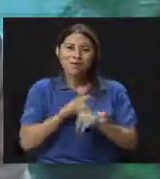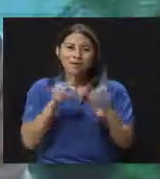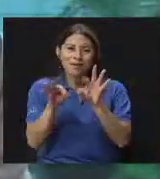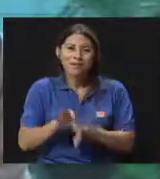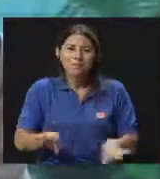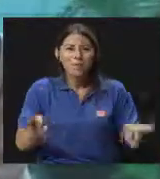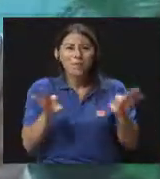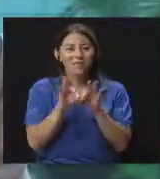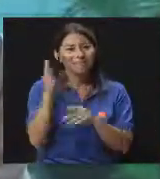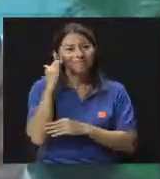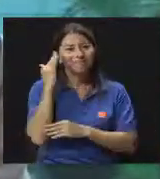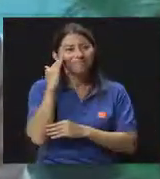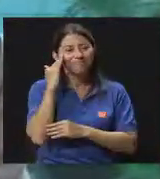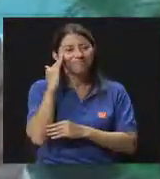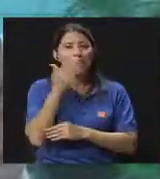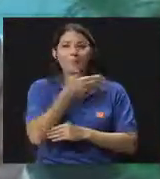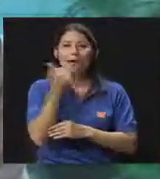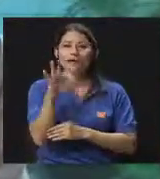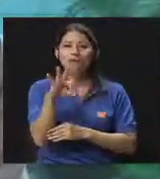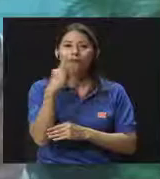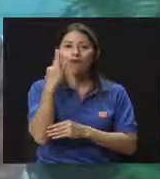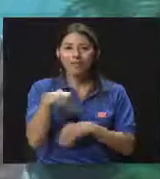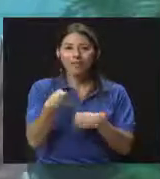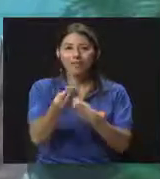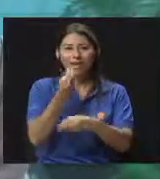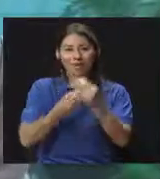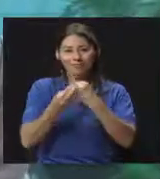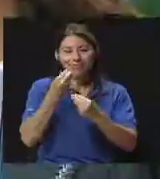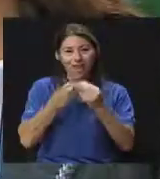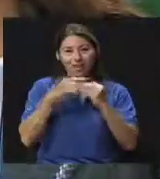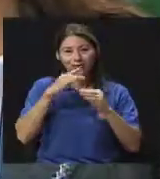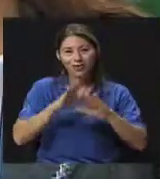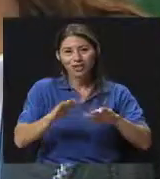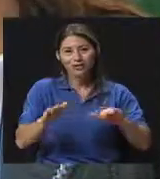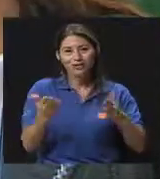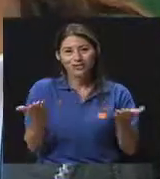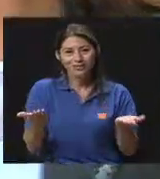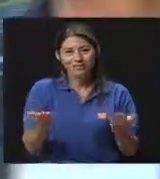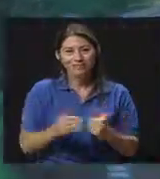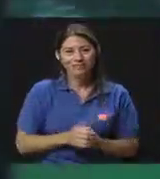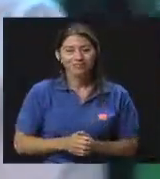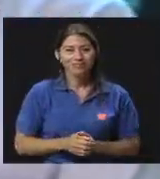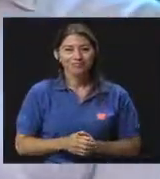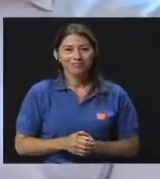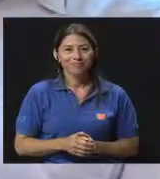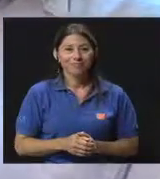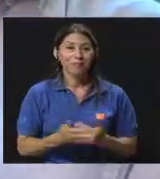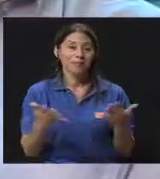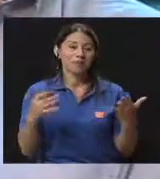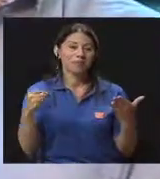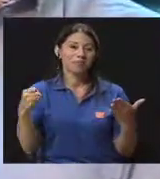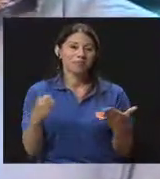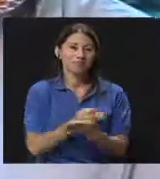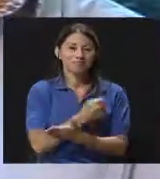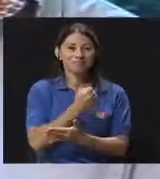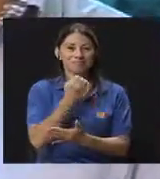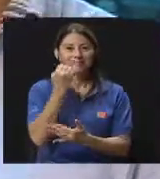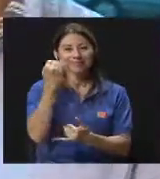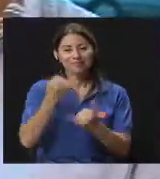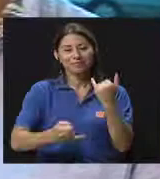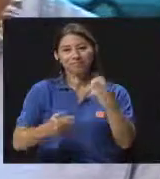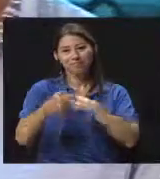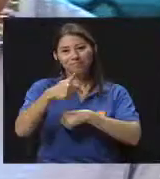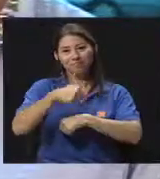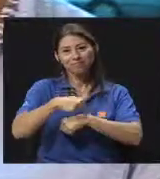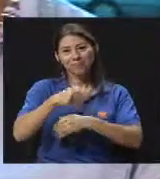informados de la mejor manera de alimentar a los niños en esta etapa. Claro. Bueno, es momento, lamentablemente, de terminar el programa